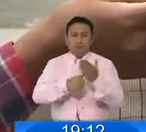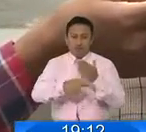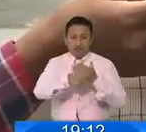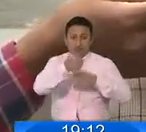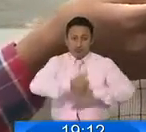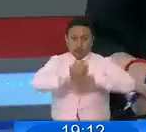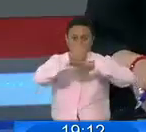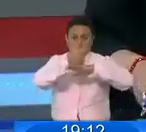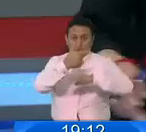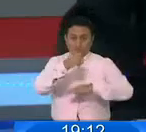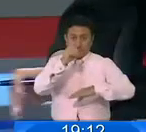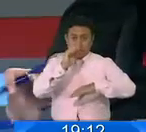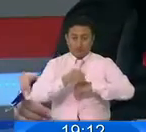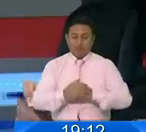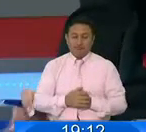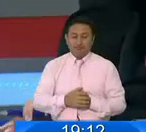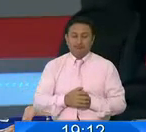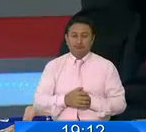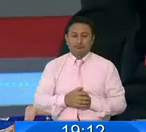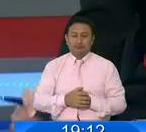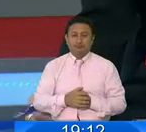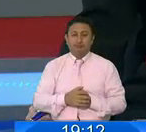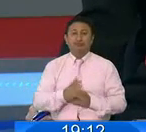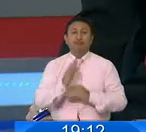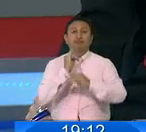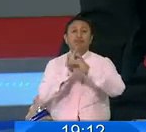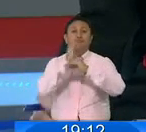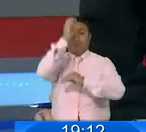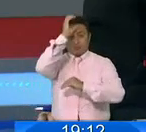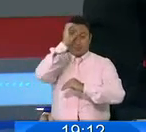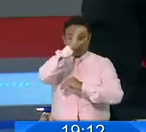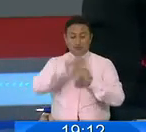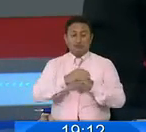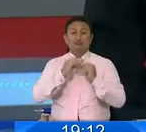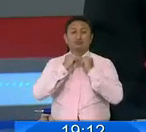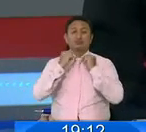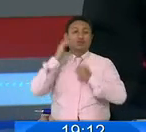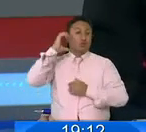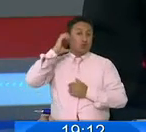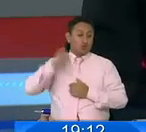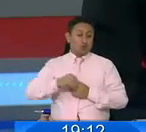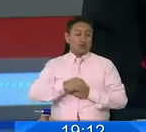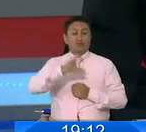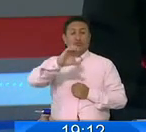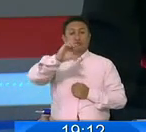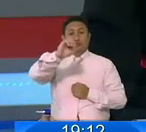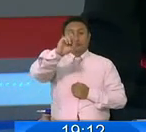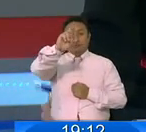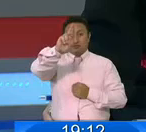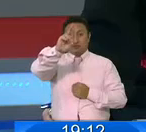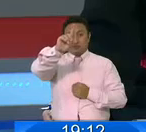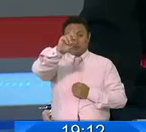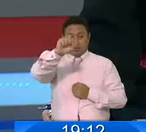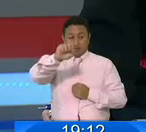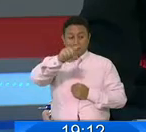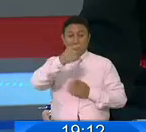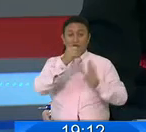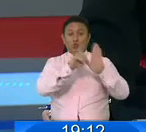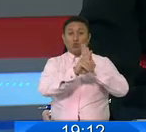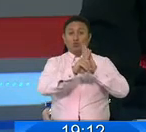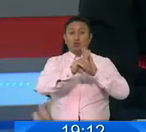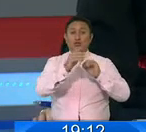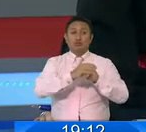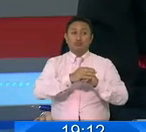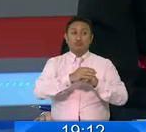frente la iglesia católica expulsó al sacerdote cuencano césar cordero quien es acusado de abusos sexuales a niños